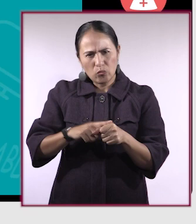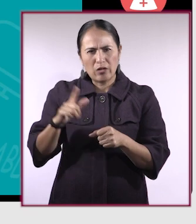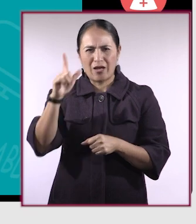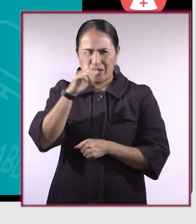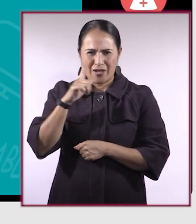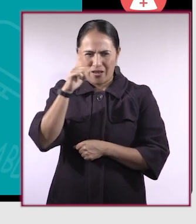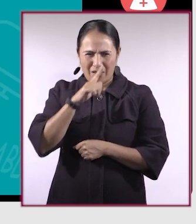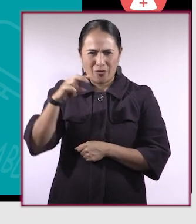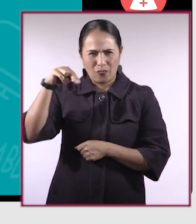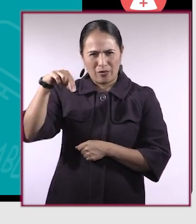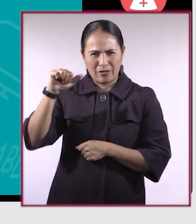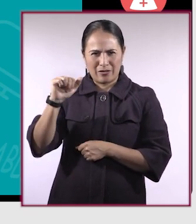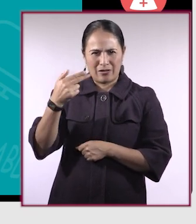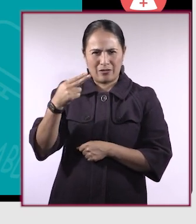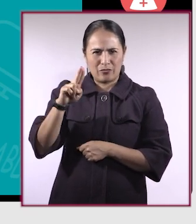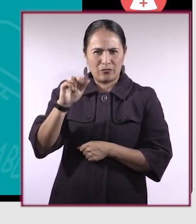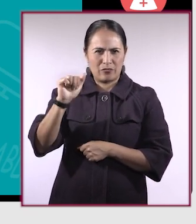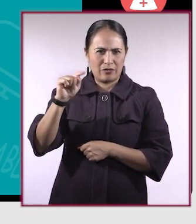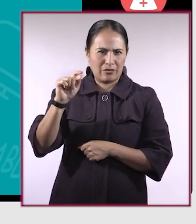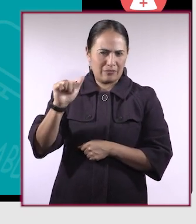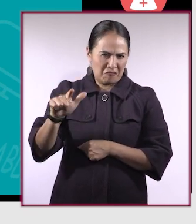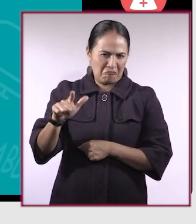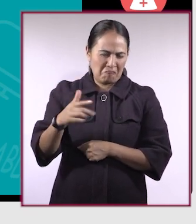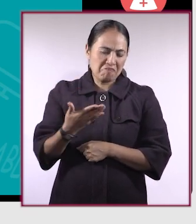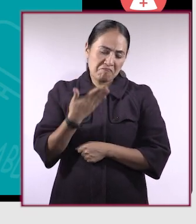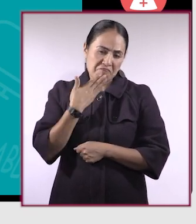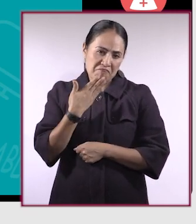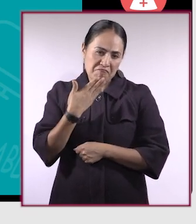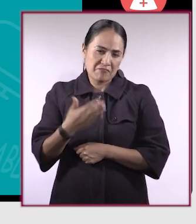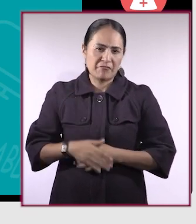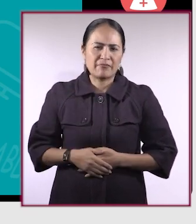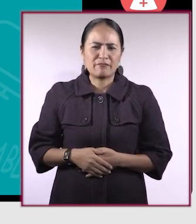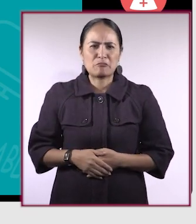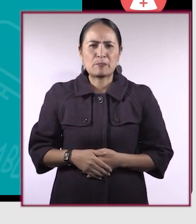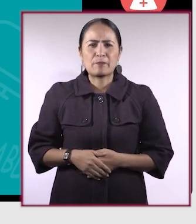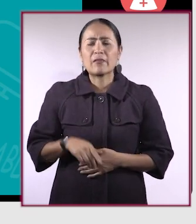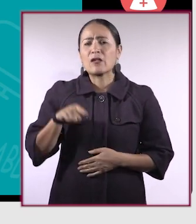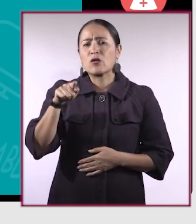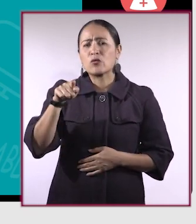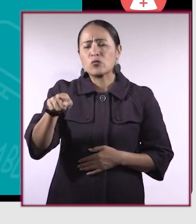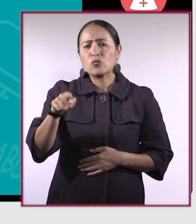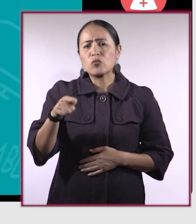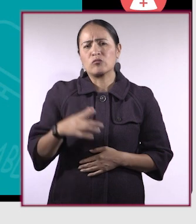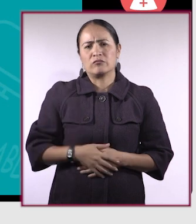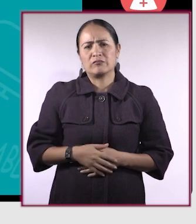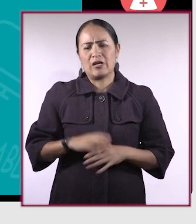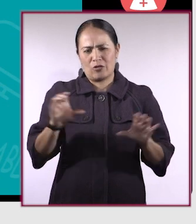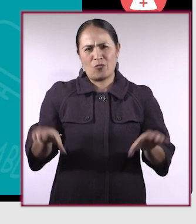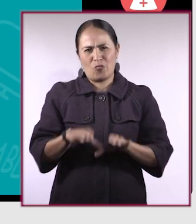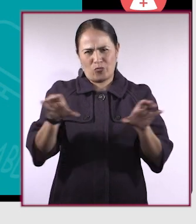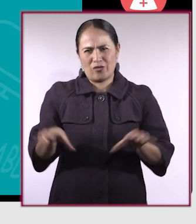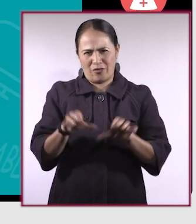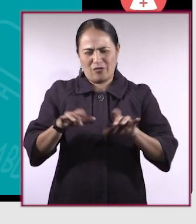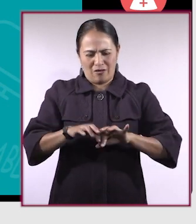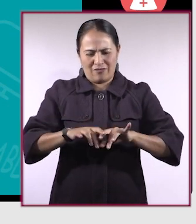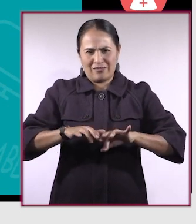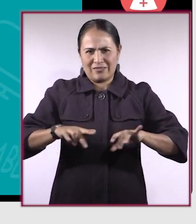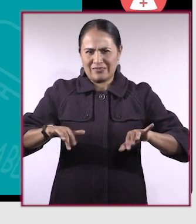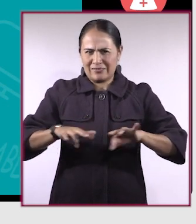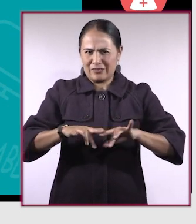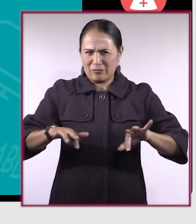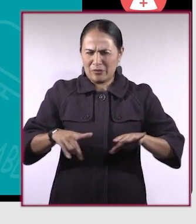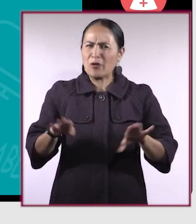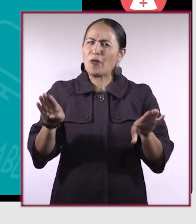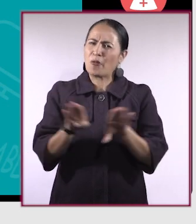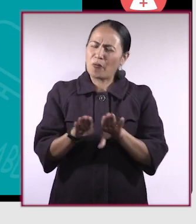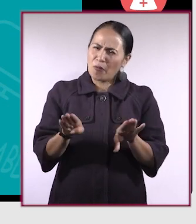y la lengua náhuatl. Muy bien. ¿Podrías explicarnos más cómo es el hecho de escribir en un procesador de textos? O sea, cómo